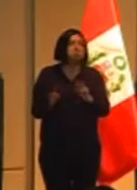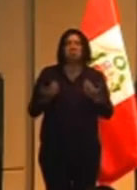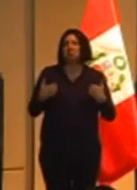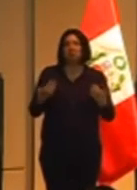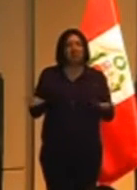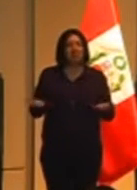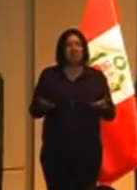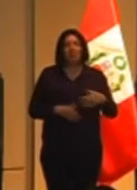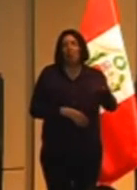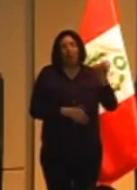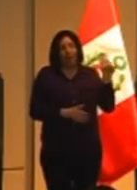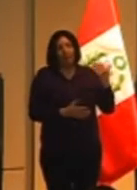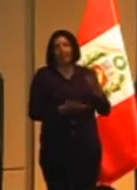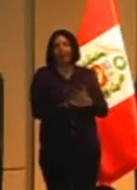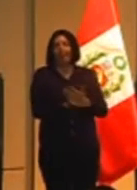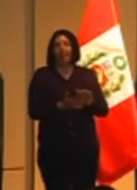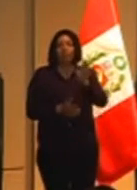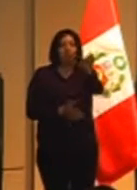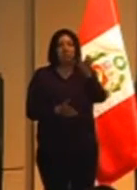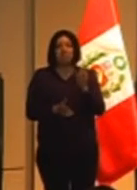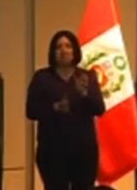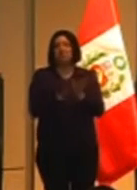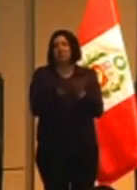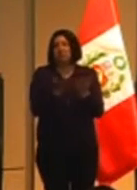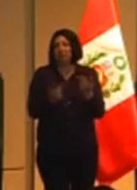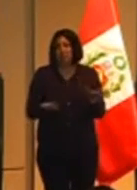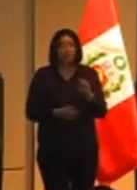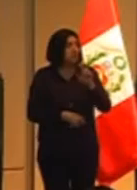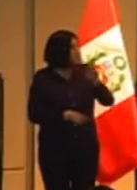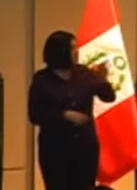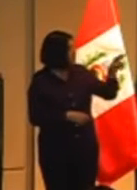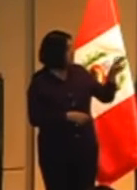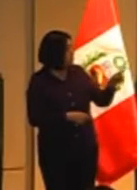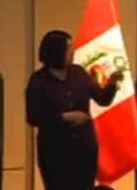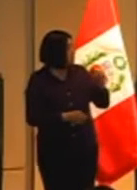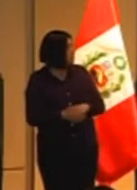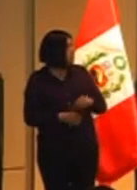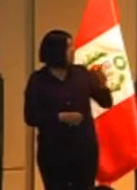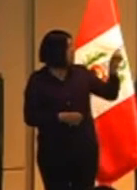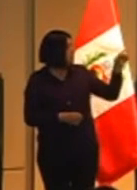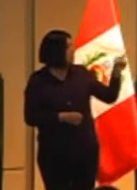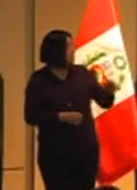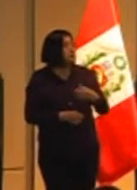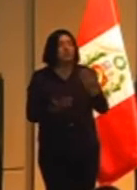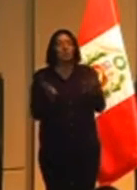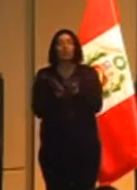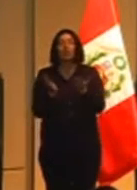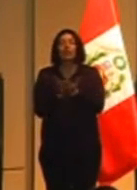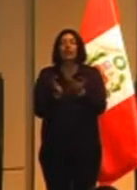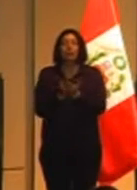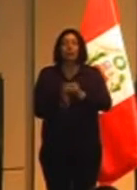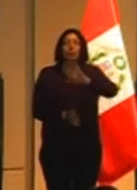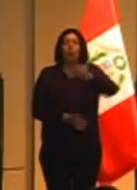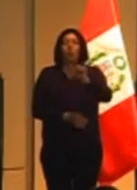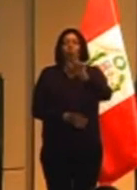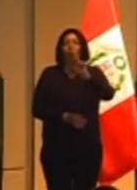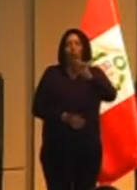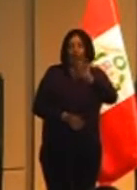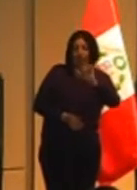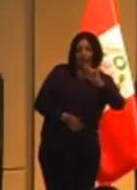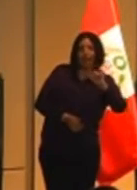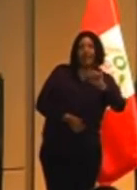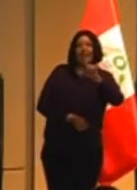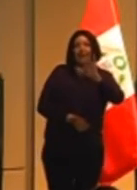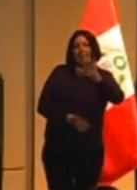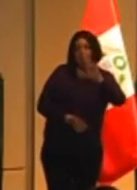o tenían una biblioteca adecuada. Esto que ustedes ven acá es una biblioteca del Colegio Juan Alarco de Amherst.